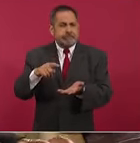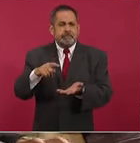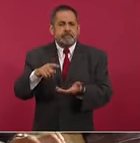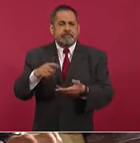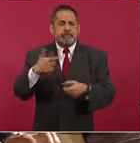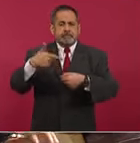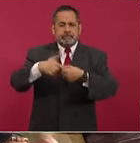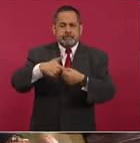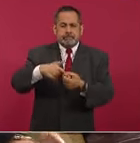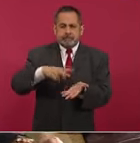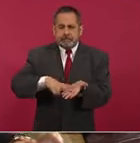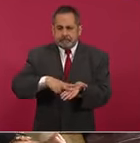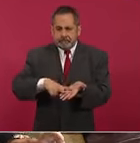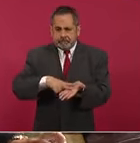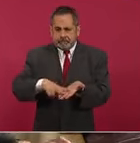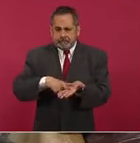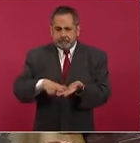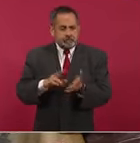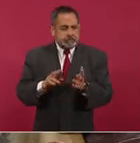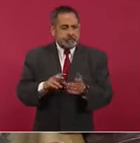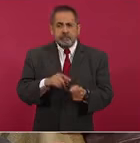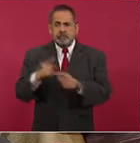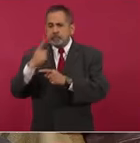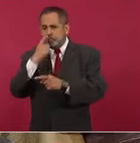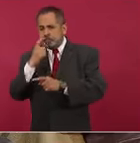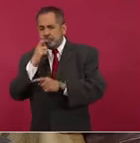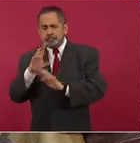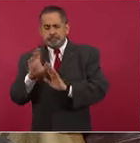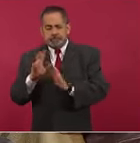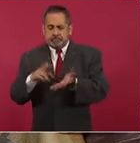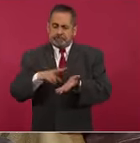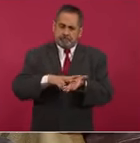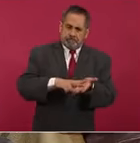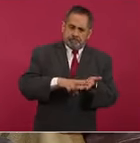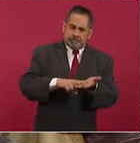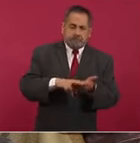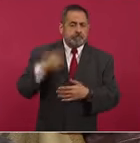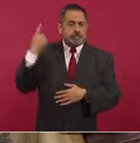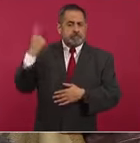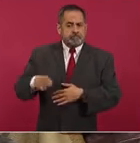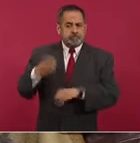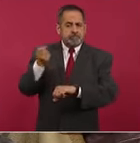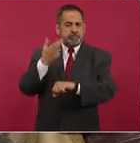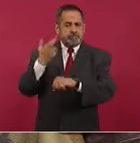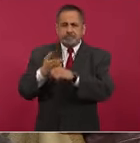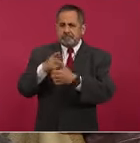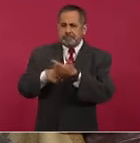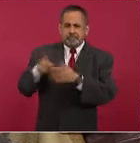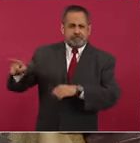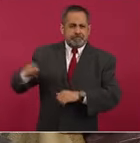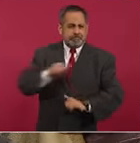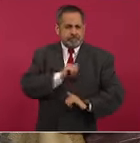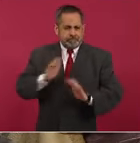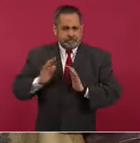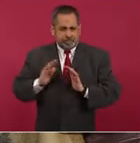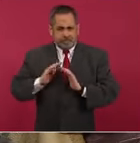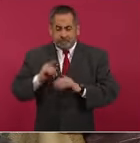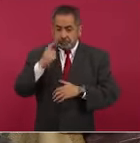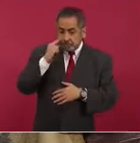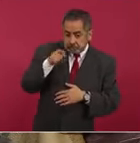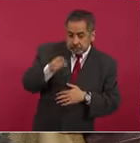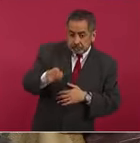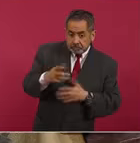Premium al público en general, porque dicen que según el secretario que únicamente se vende a automóviles que tienen